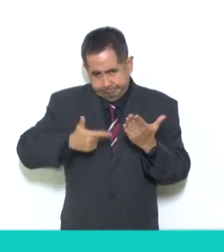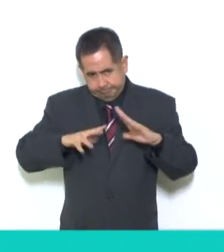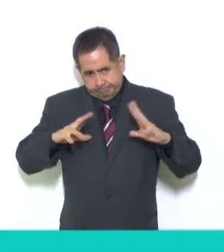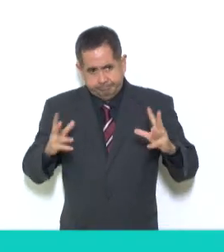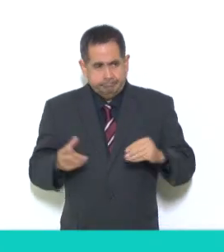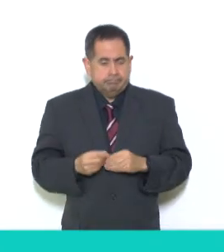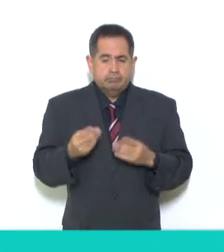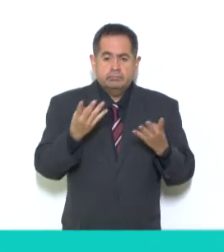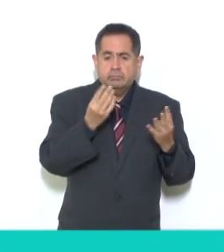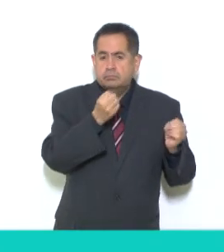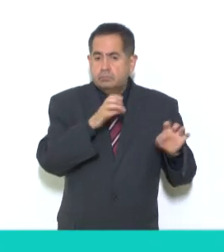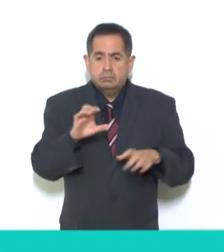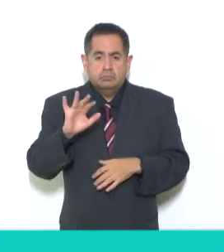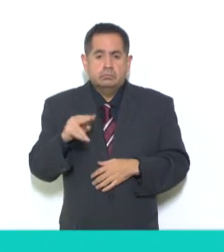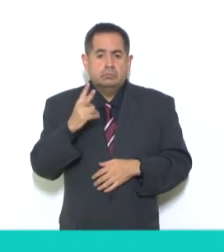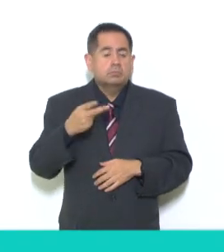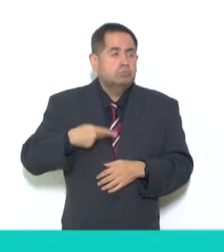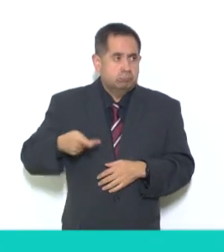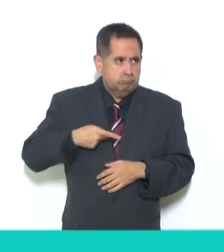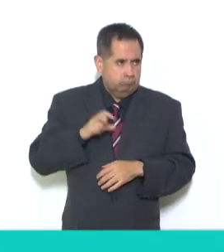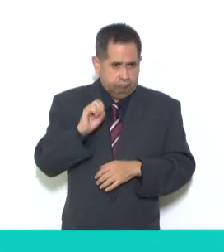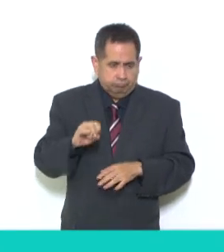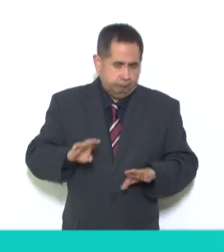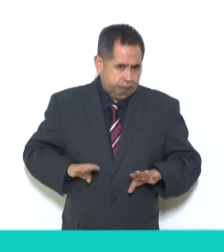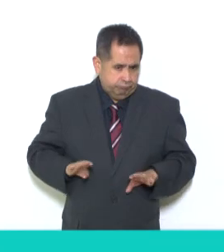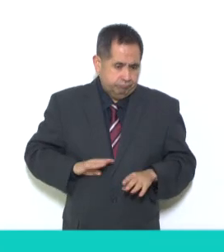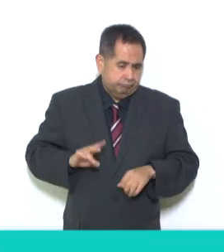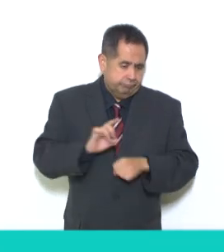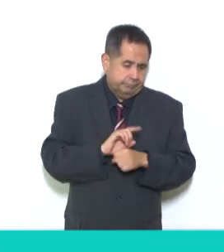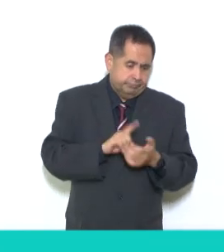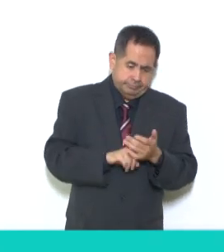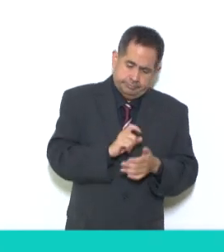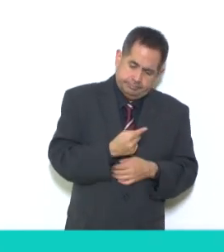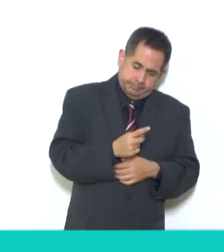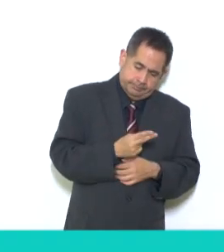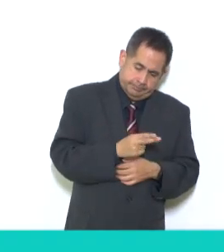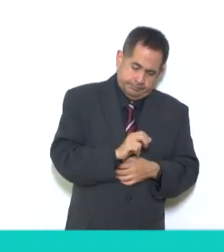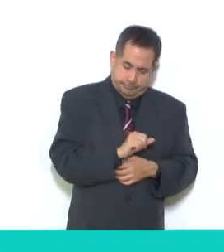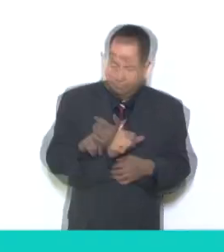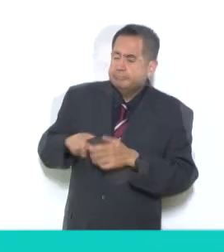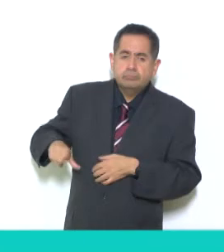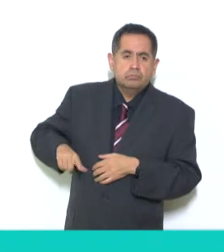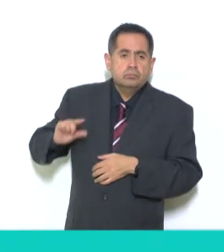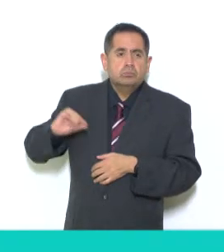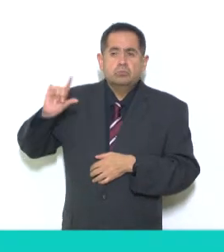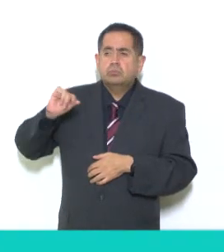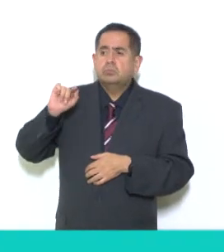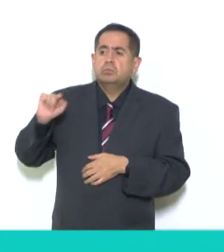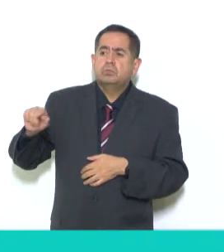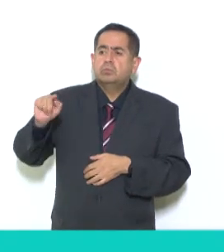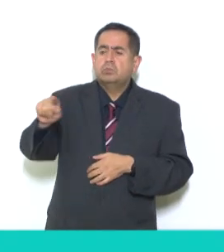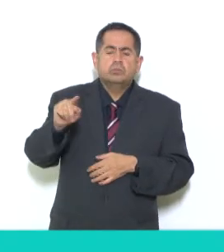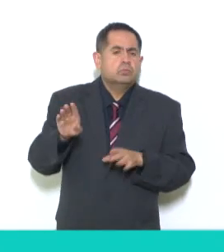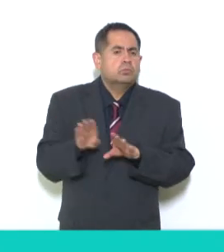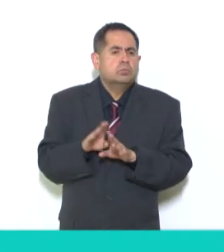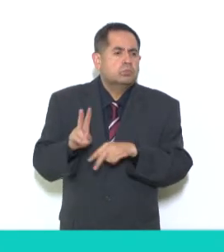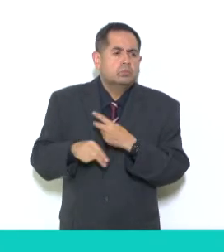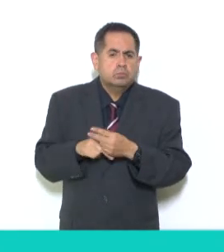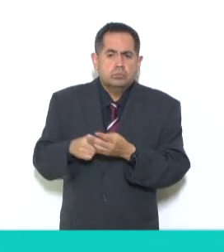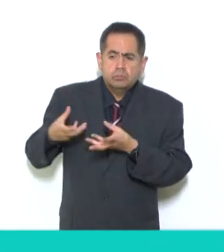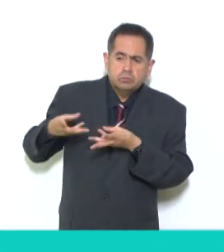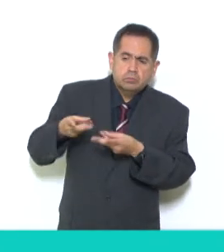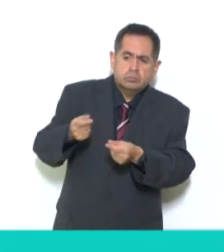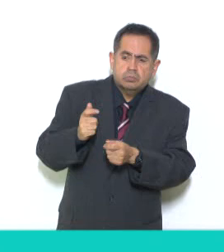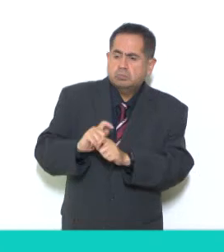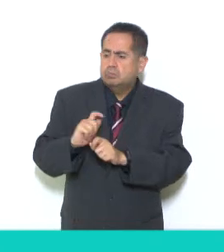ibarra cadena determinó que el invi está facultado para otorgar apoyos donativos y ayudas para el beneficio social o interés público o en general a